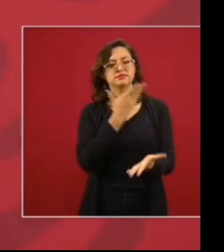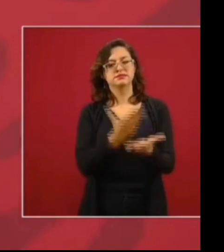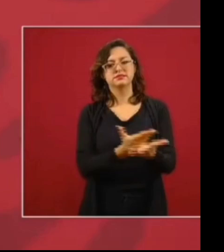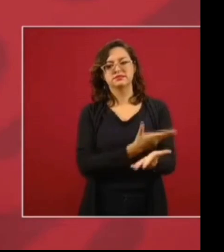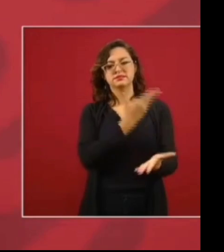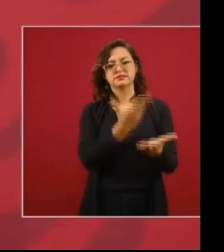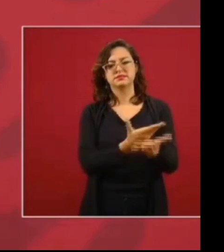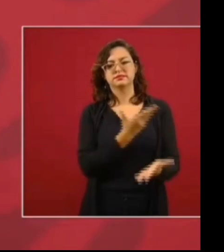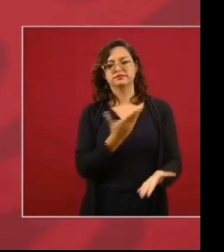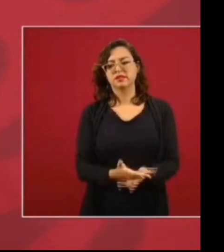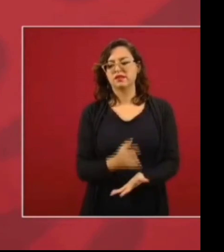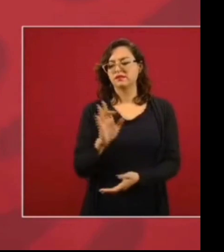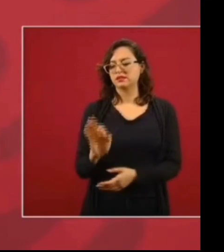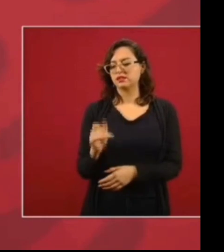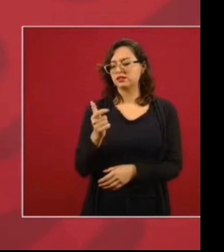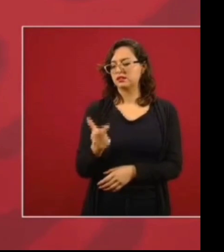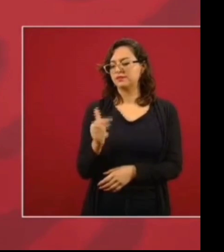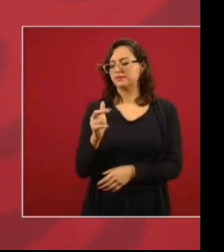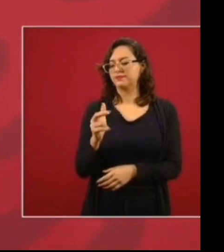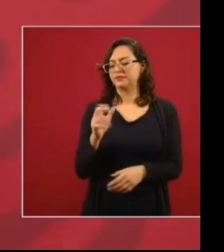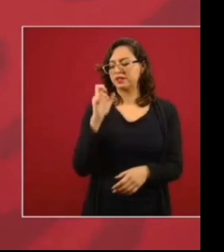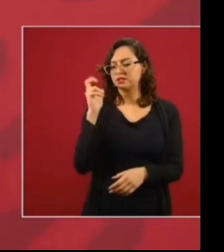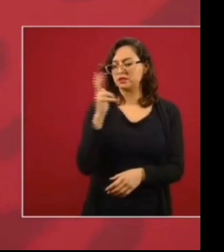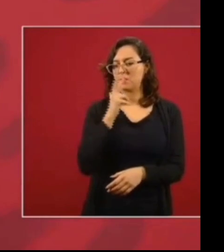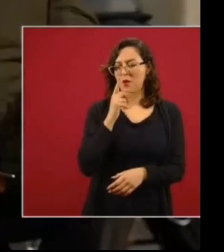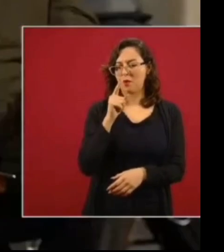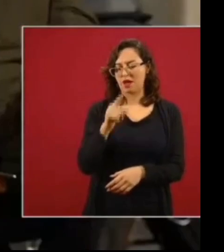por la Fiscalía del Estado de Chihuahua.